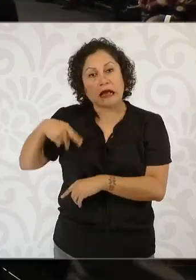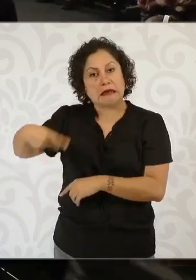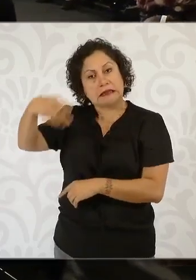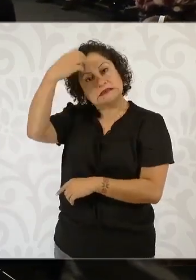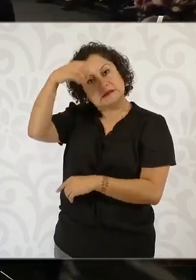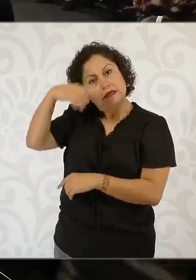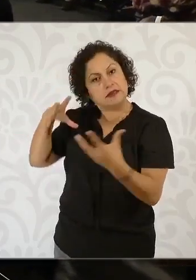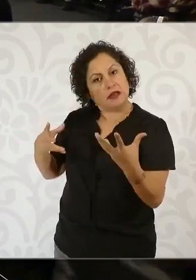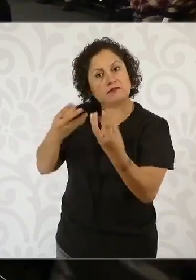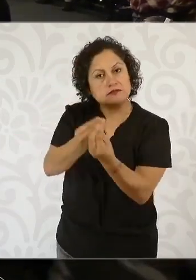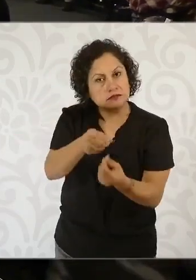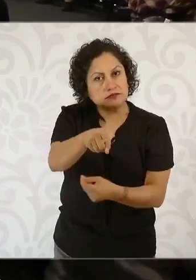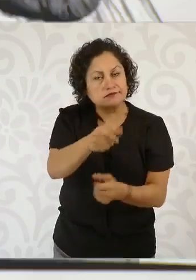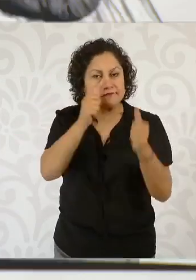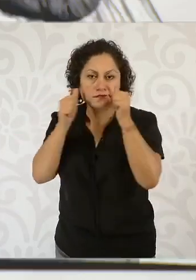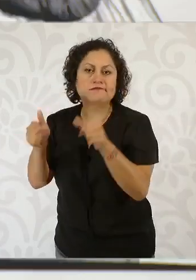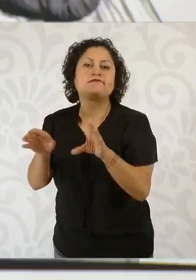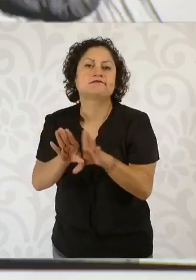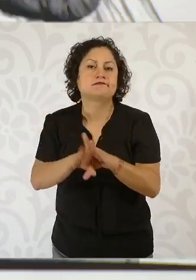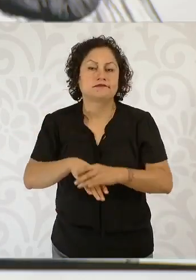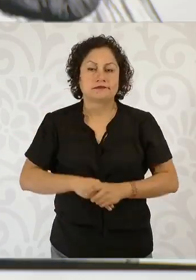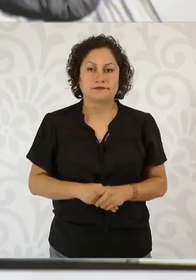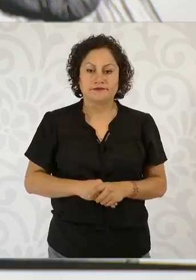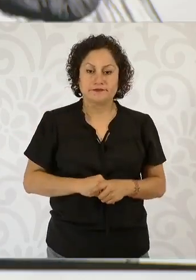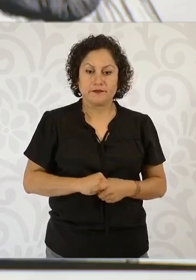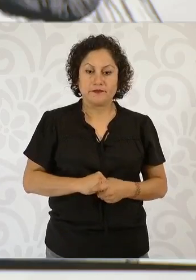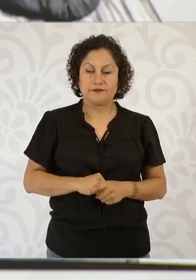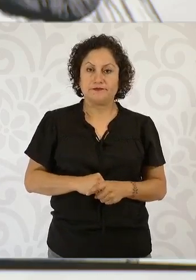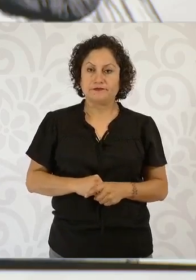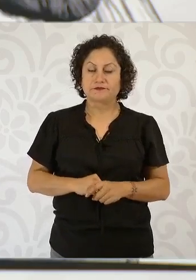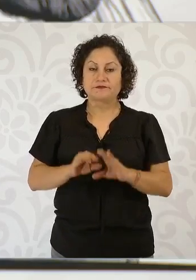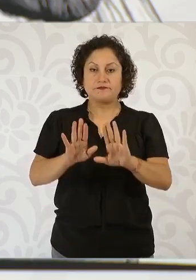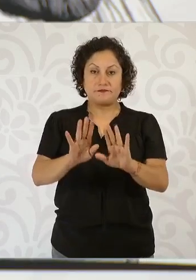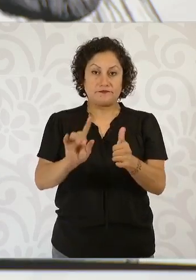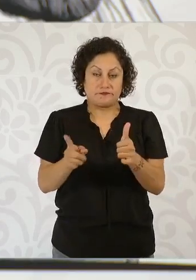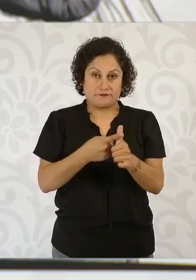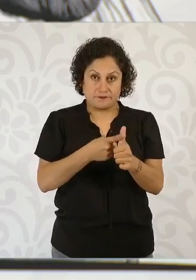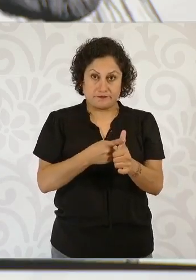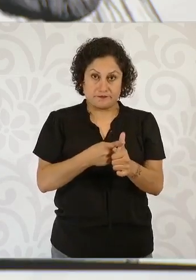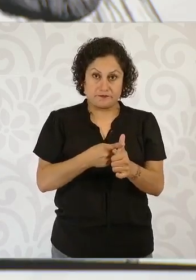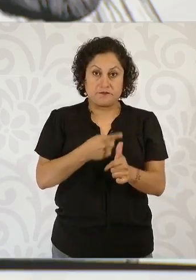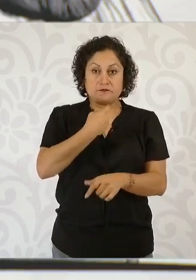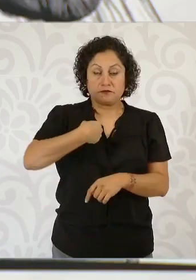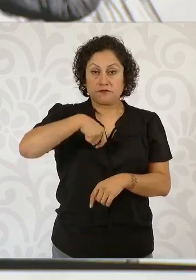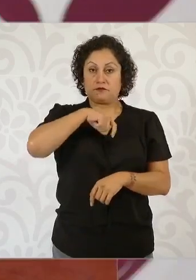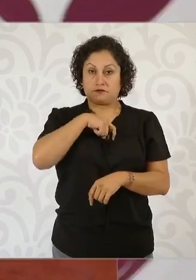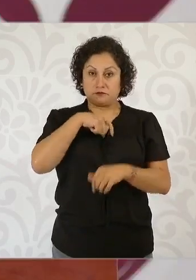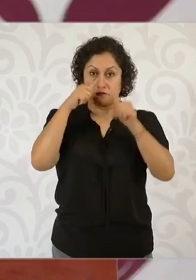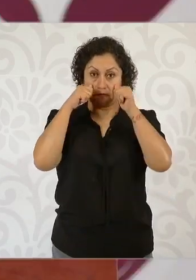campo. Primero, decir que siempre vamos a estar del lado de las víctimas.